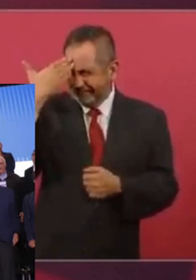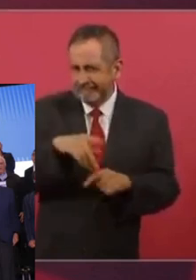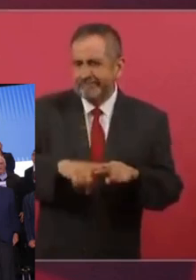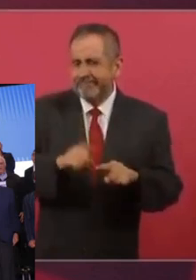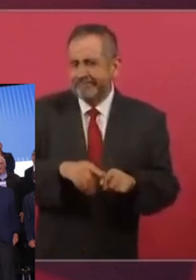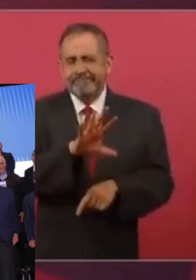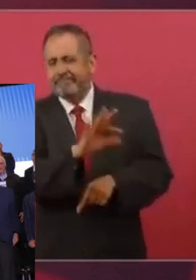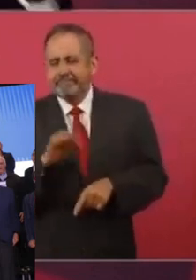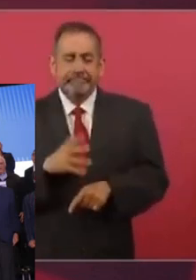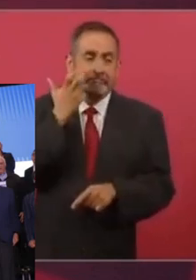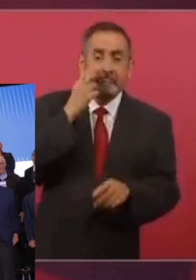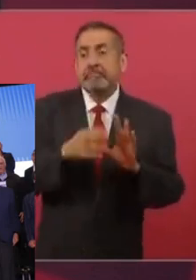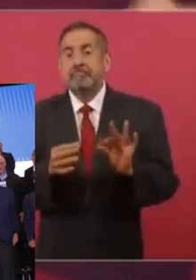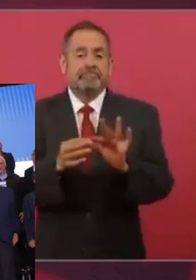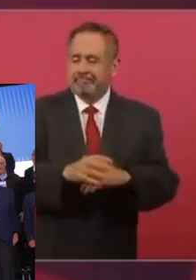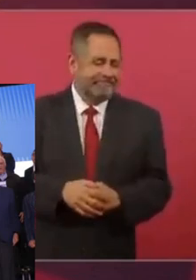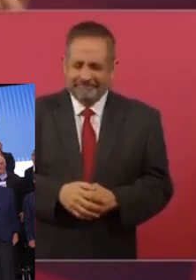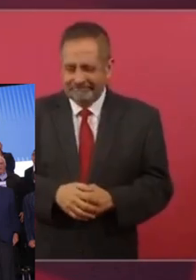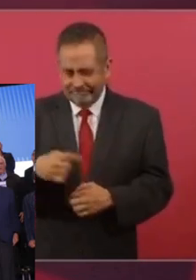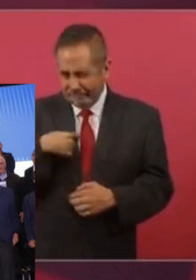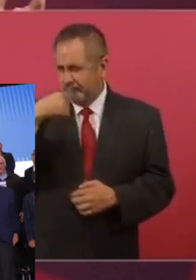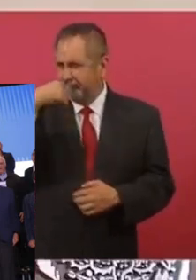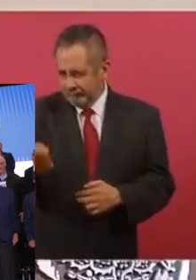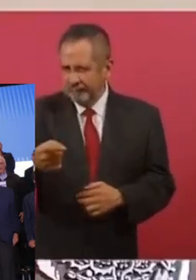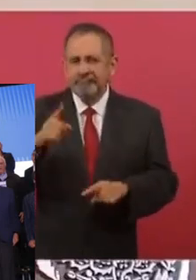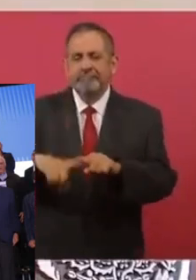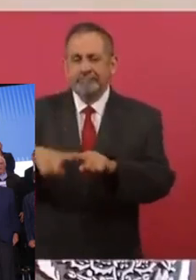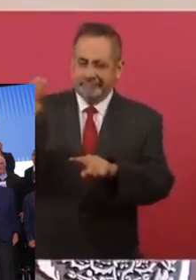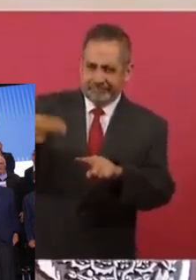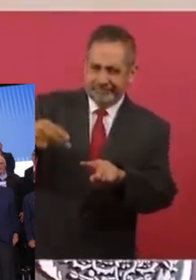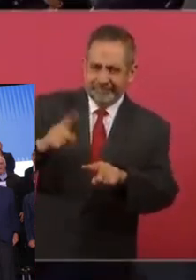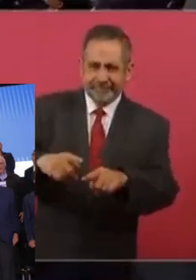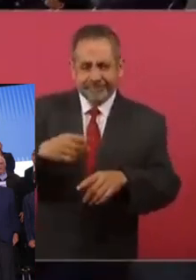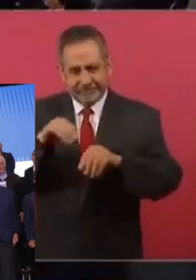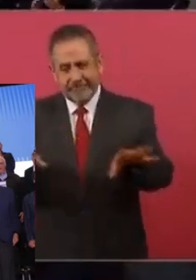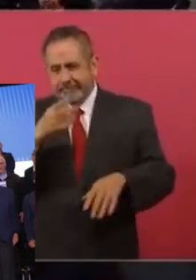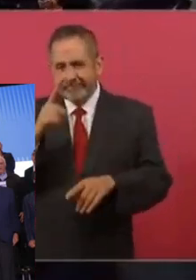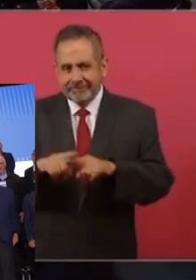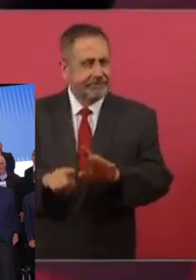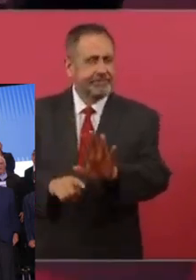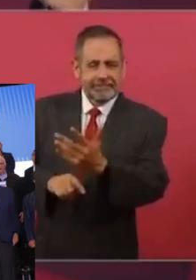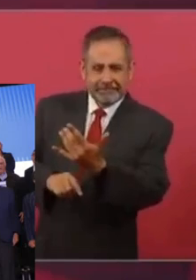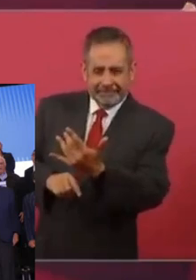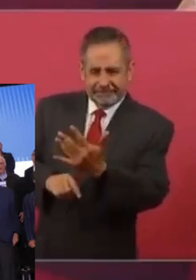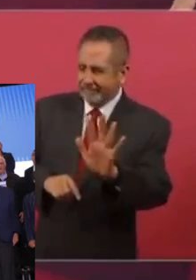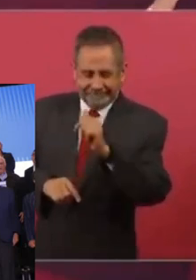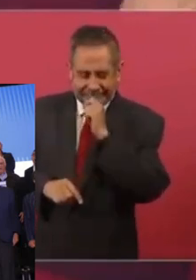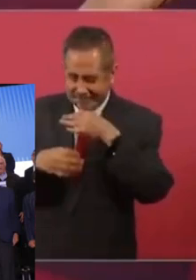resuelto. Ya, por eso yo les voy a decir. ¿Quién? Antes. Díganos. Espérense.